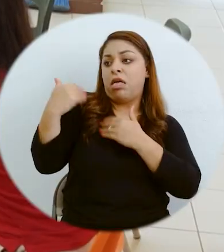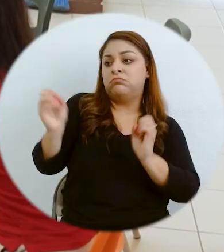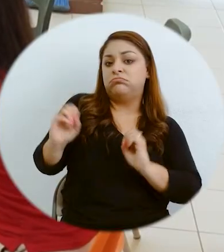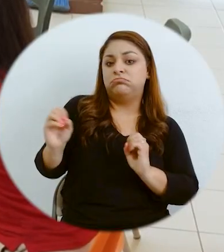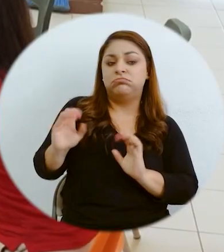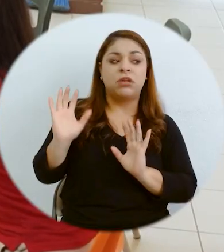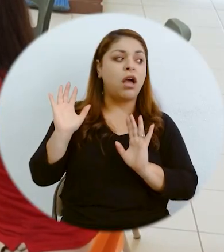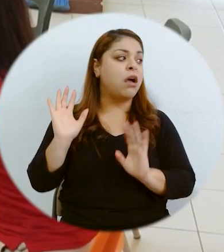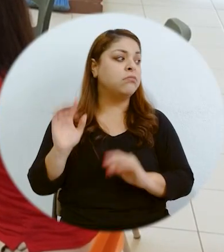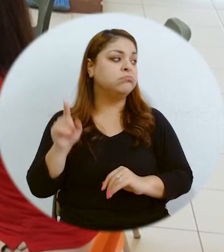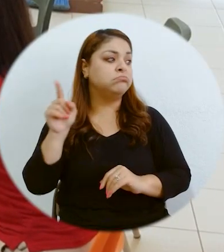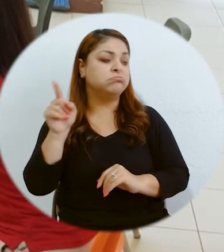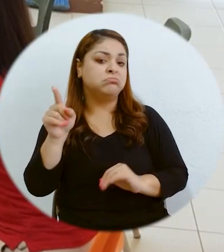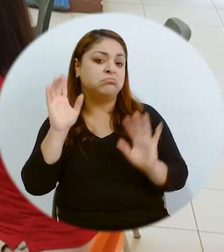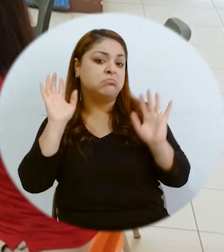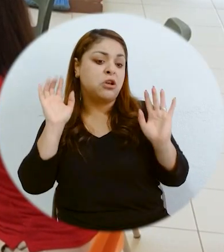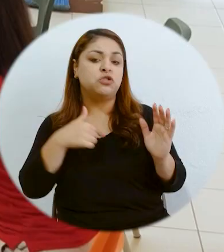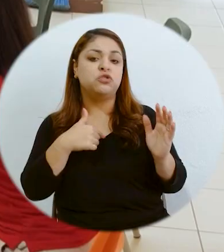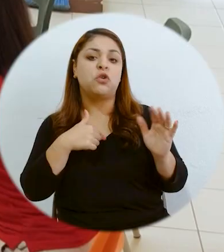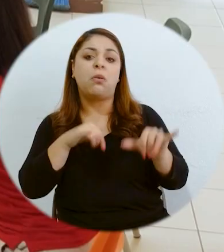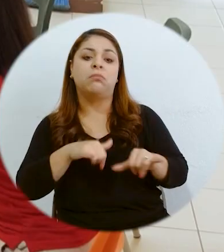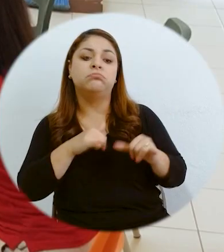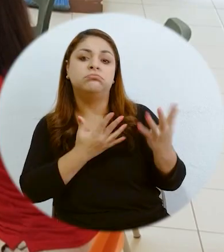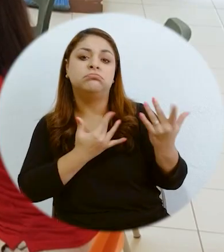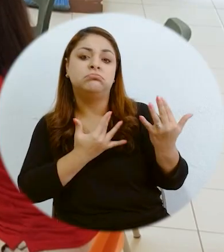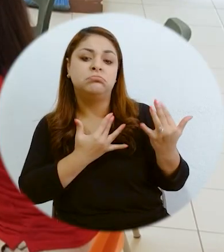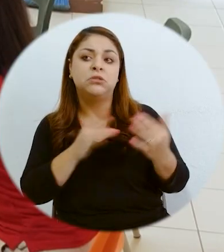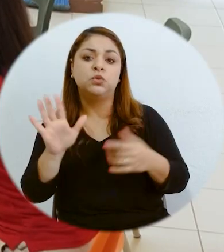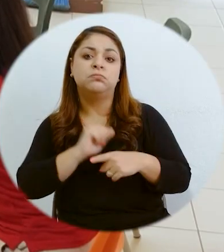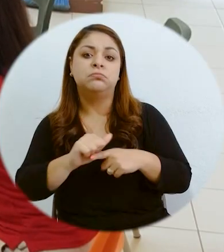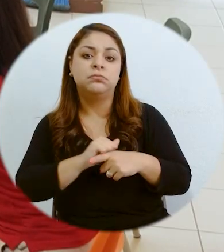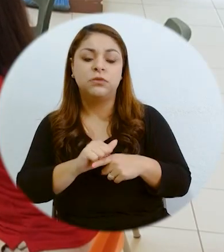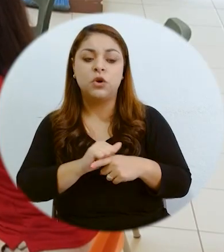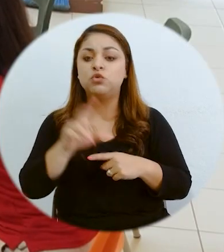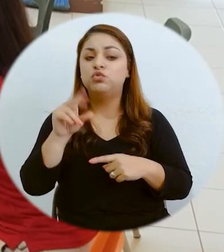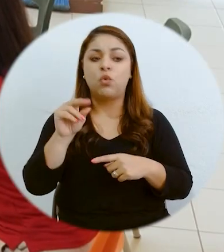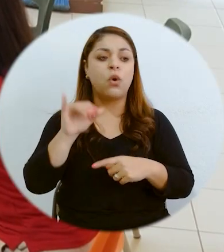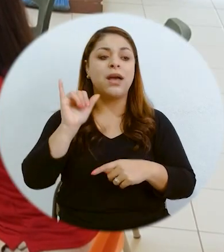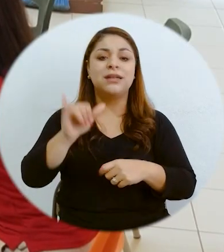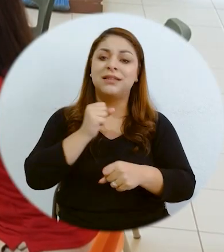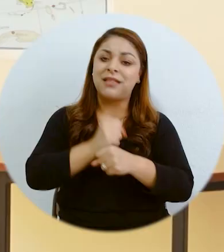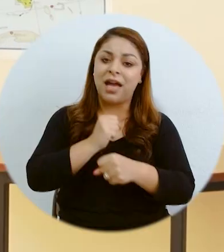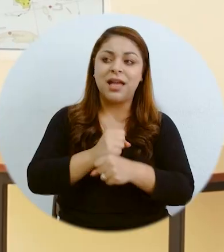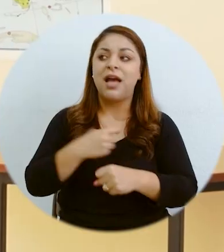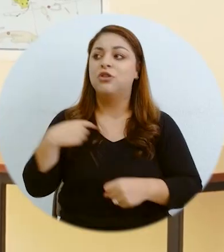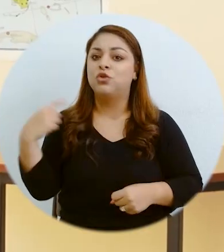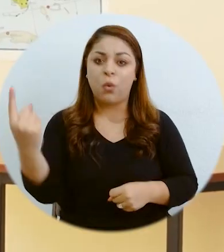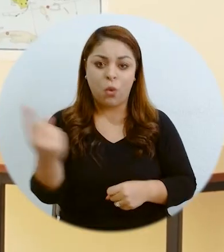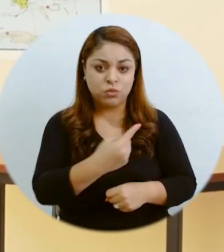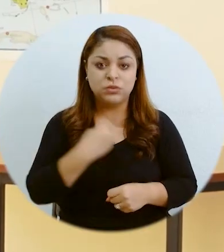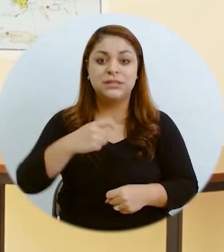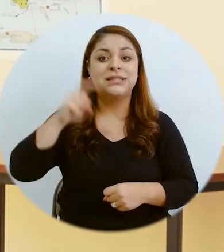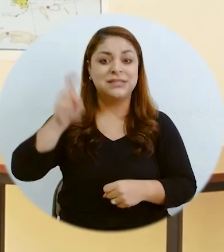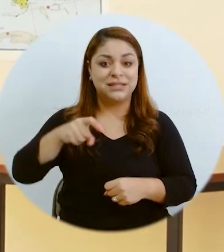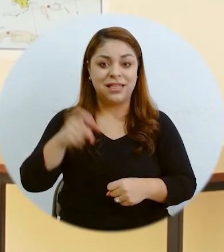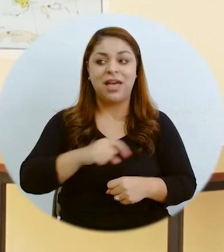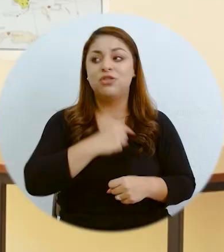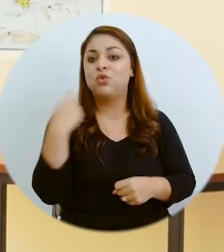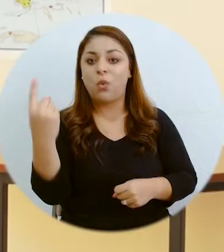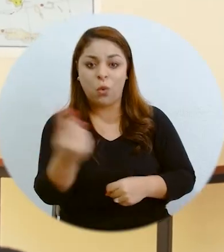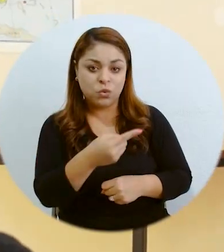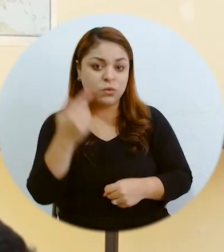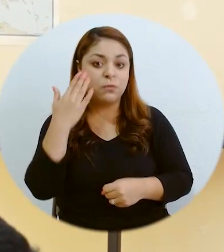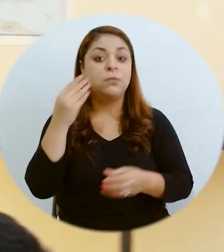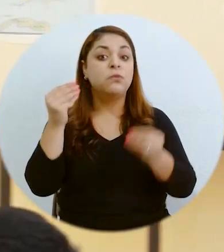no me capacita, entonces aquí me voy a quedar esperando a que me capaciten. Yo creo que eso es una tarea de cada cual, y una necesidad, ¿verdad?,